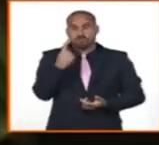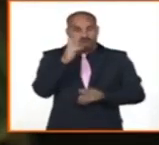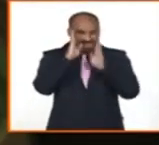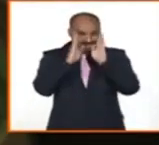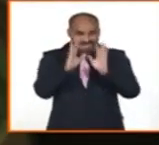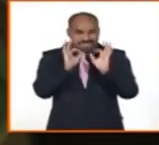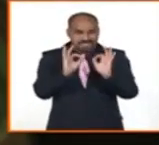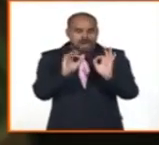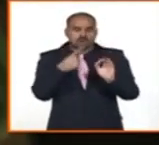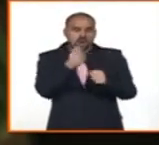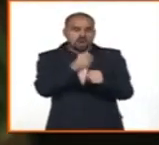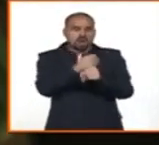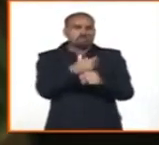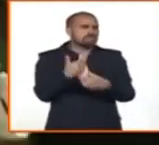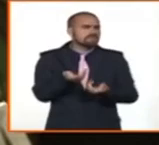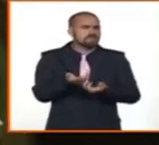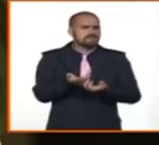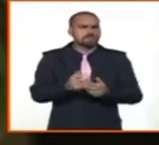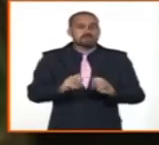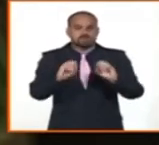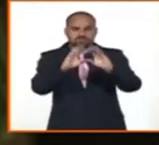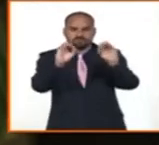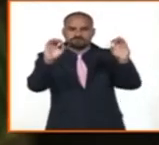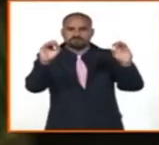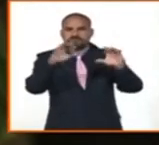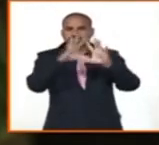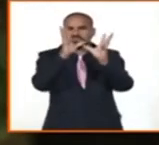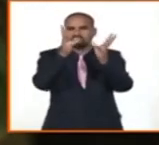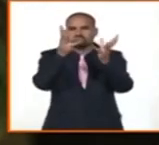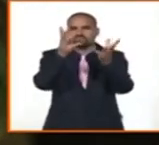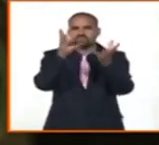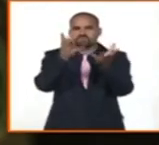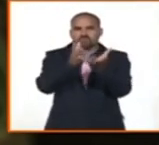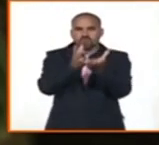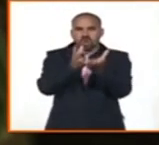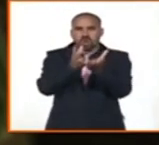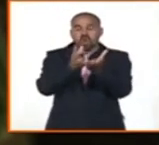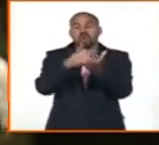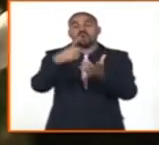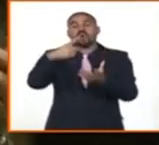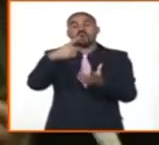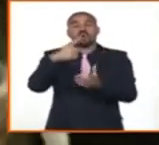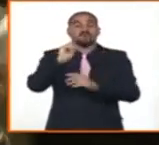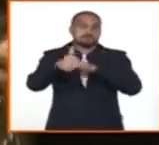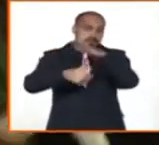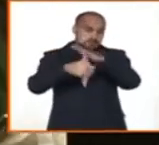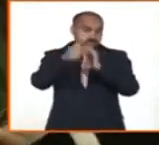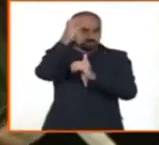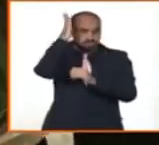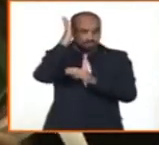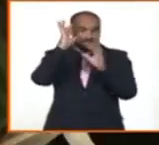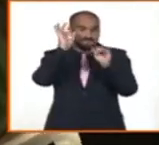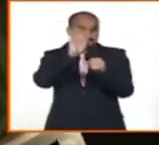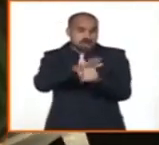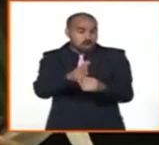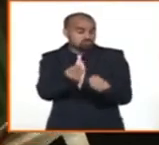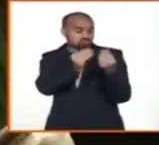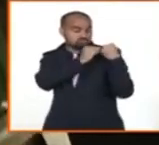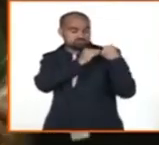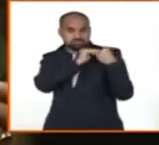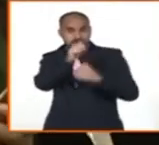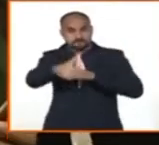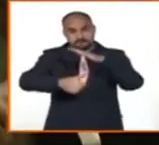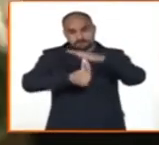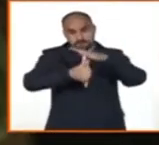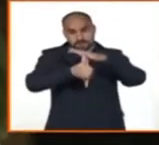pueblos la experiencia que le tocó a usted desde que llegó a ser presidente de este país.